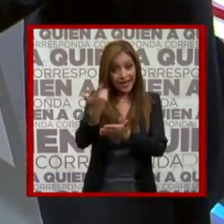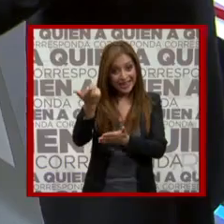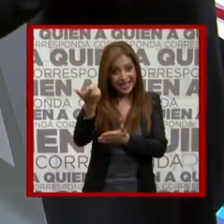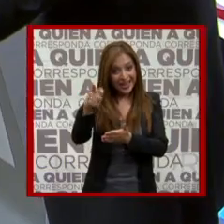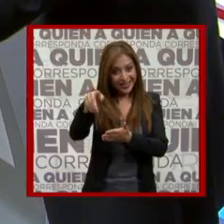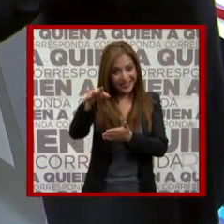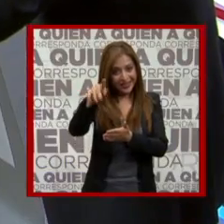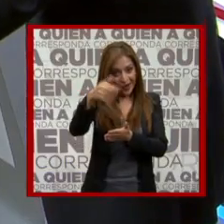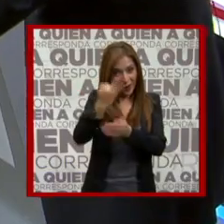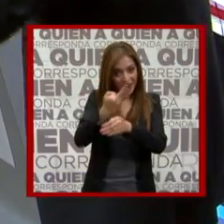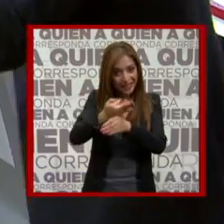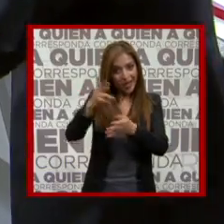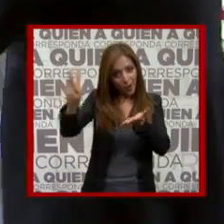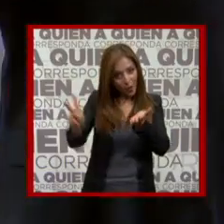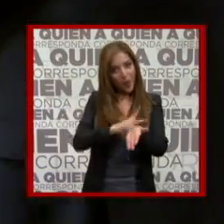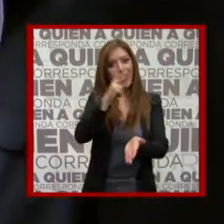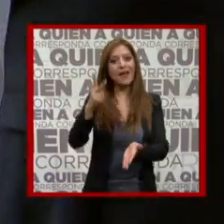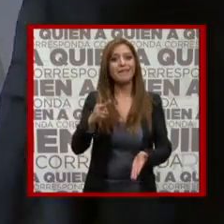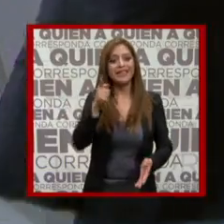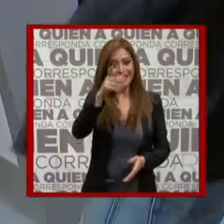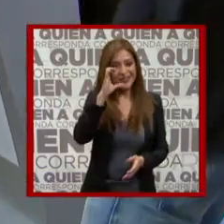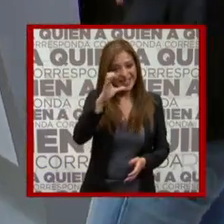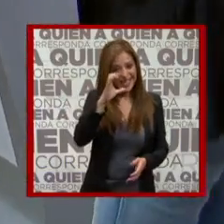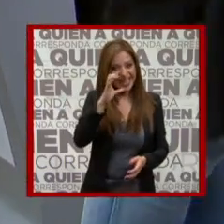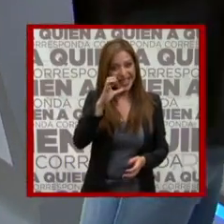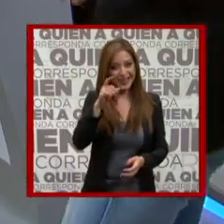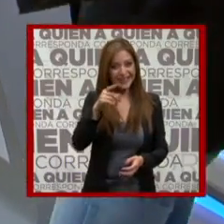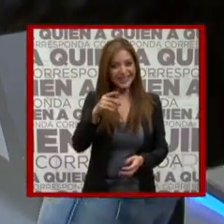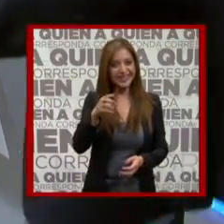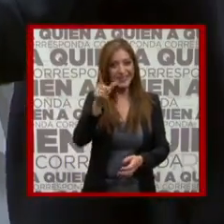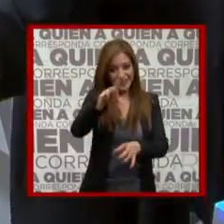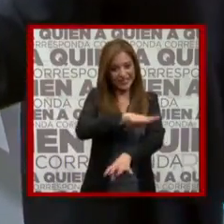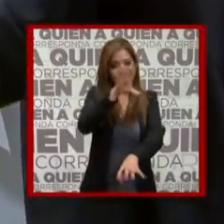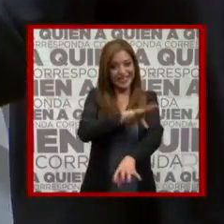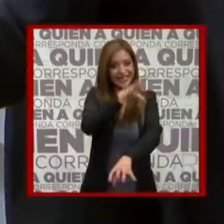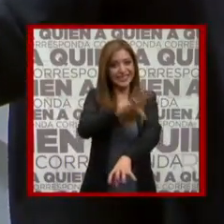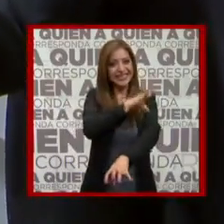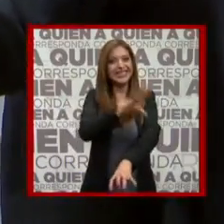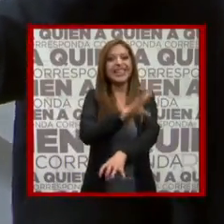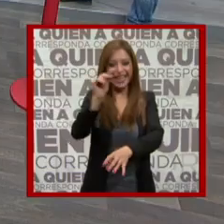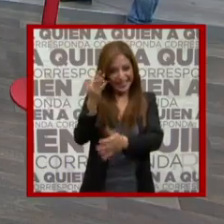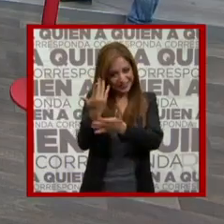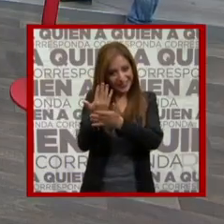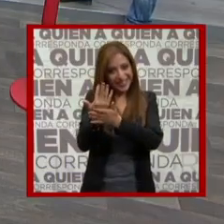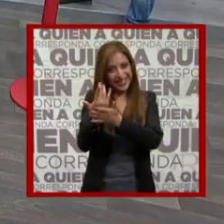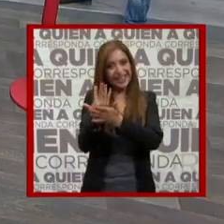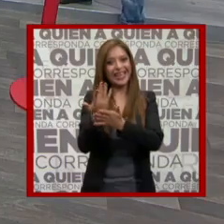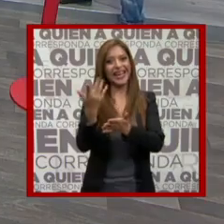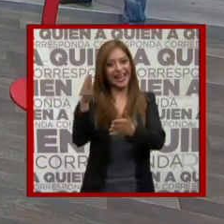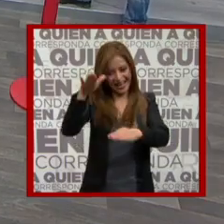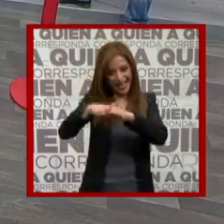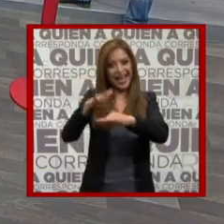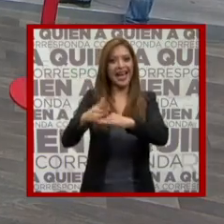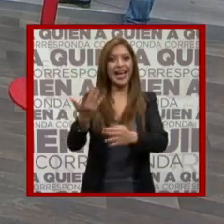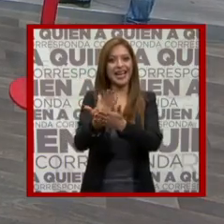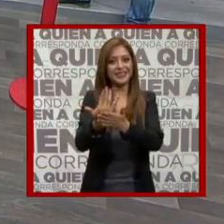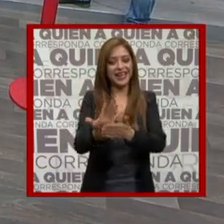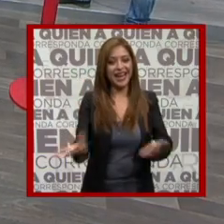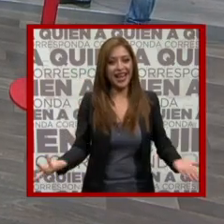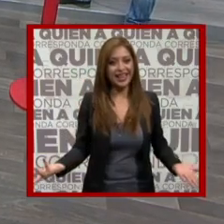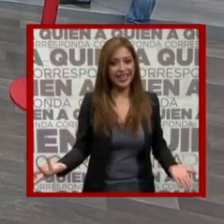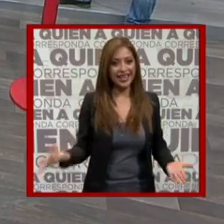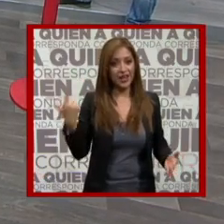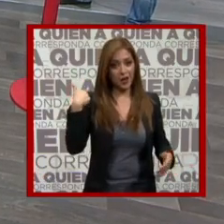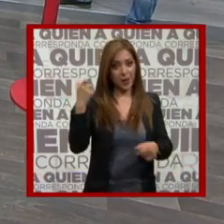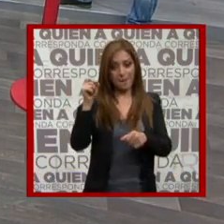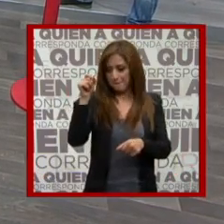tienes que comenzar de cero nuevamente. Ok, perfecto. Tú vas dándole las descargas. Exacto. ¡Deje que llego! Vente, Carla. Estamos en el